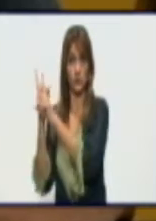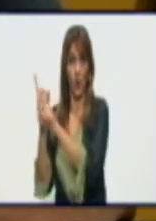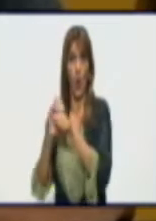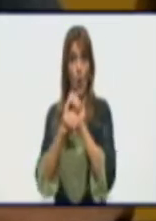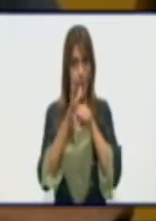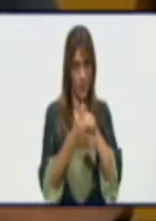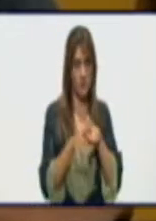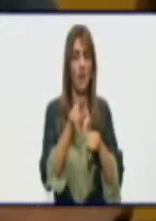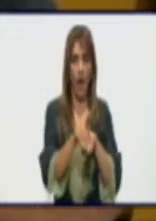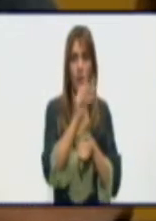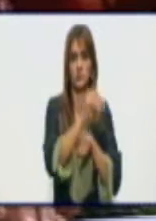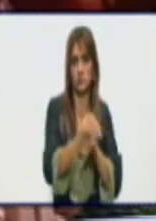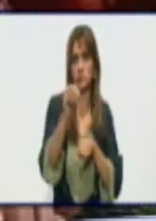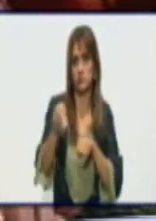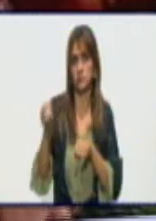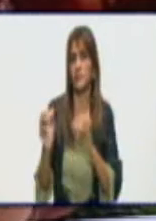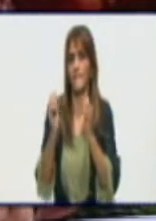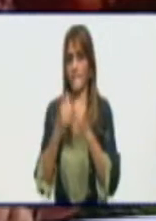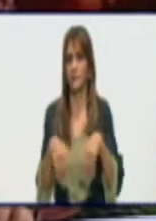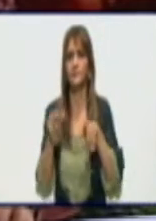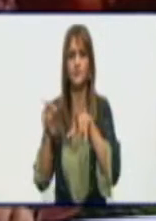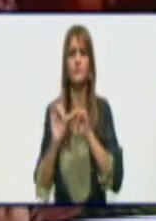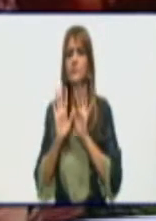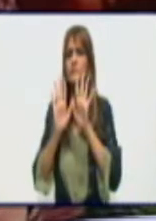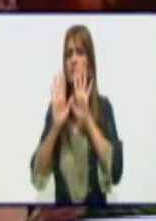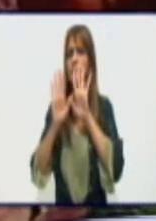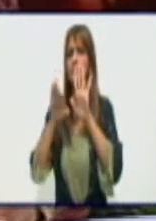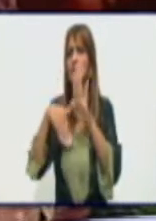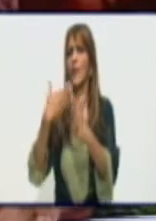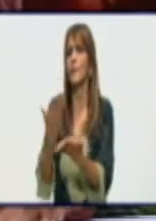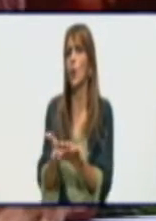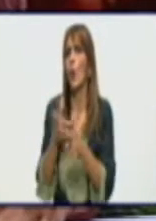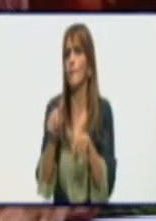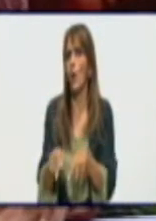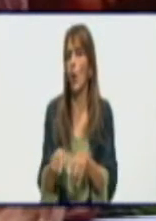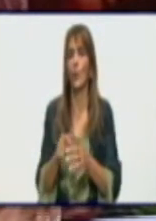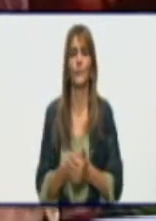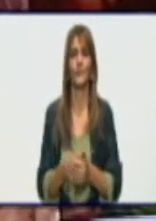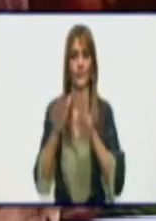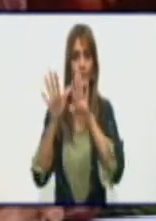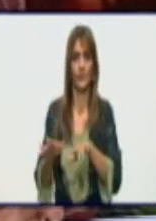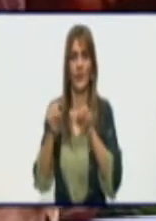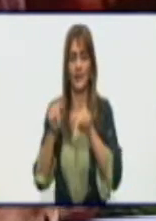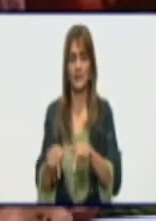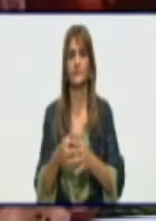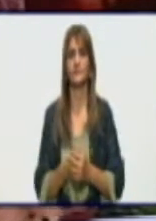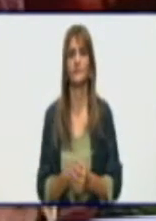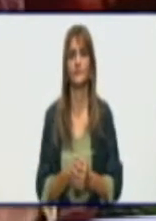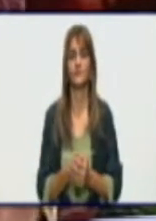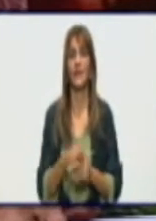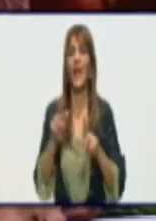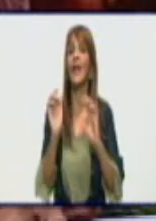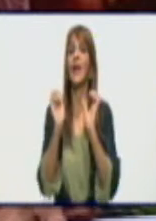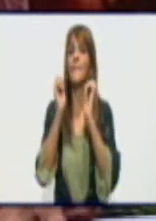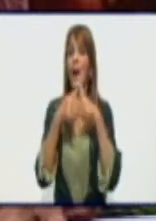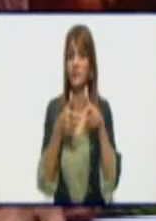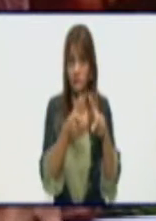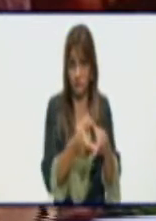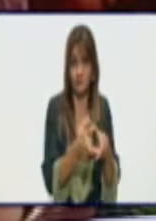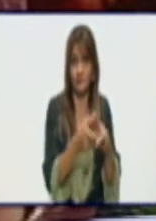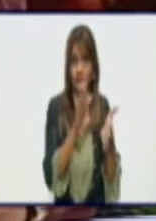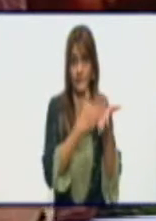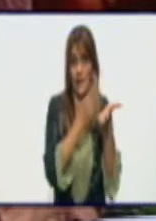propongo, Grisel, detenernos aquí en el pan que tiene como destino a la población, el pan de la canasta básica, el que compramos todos los